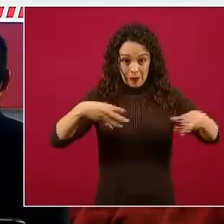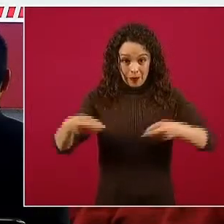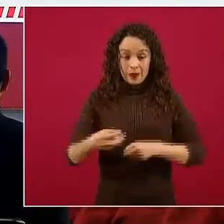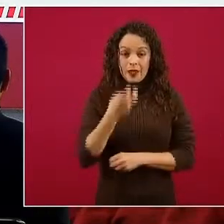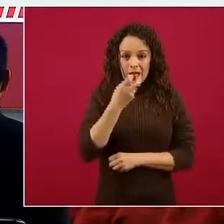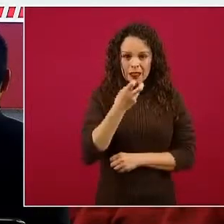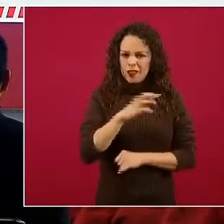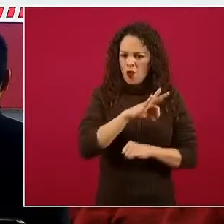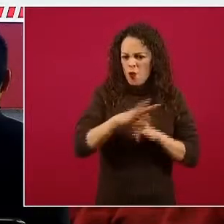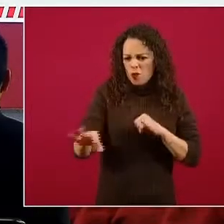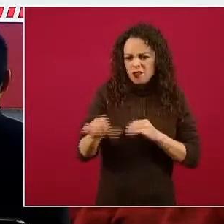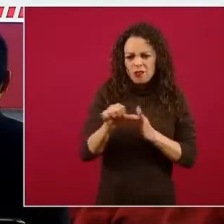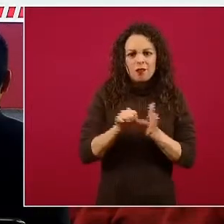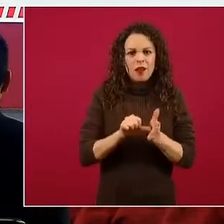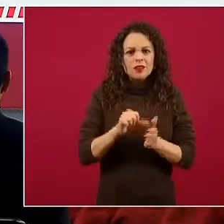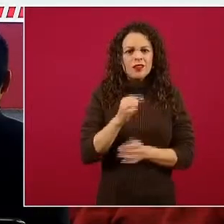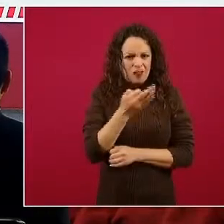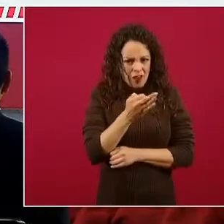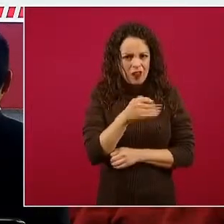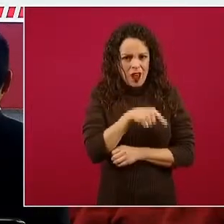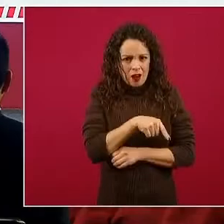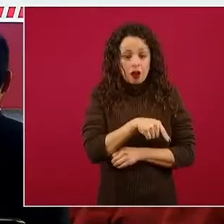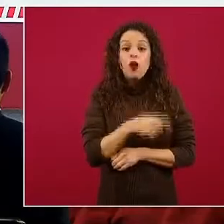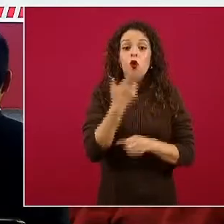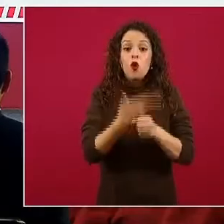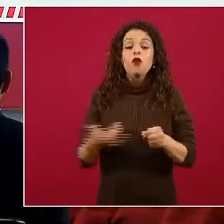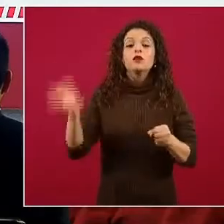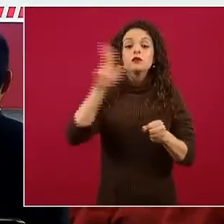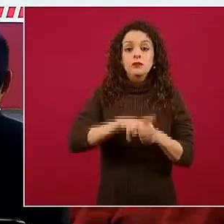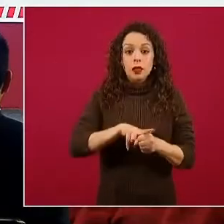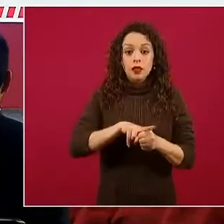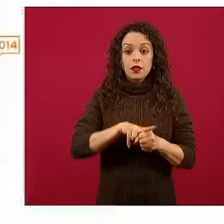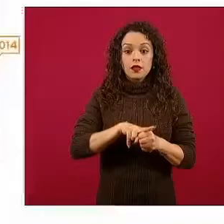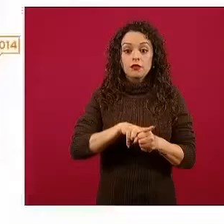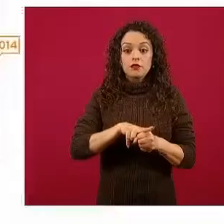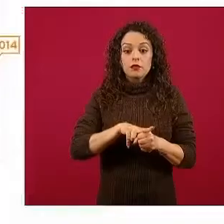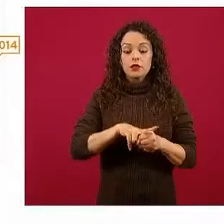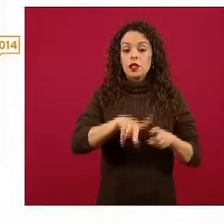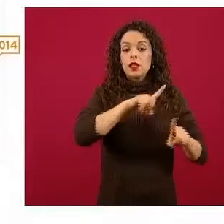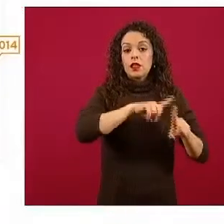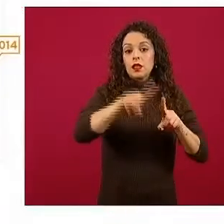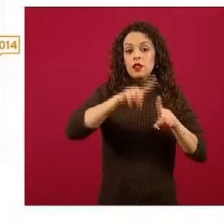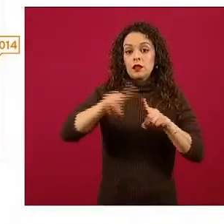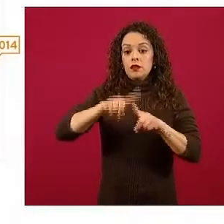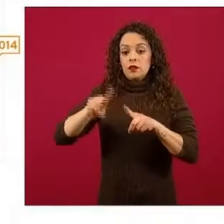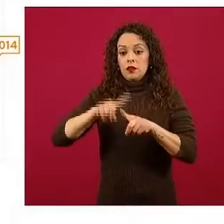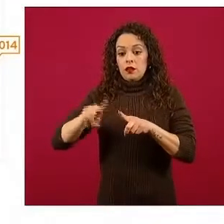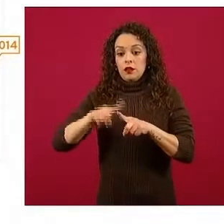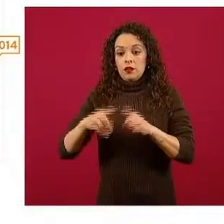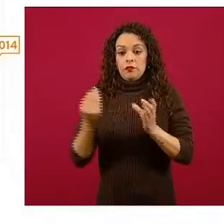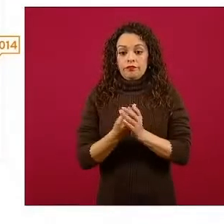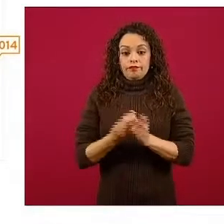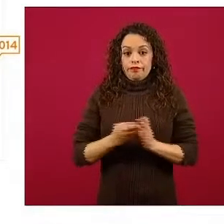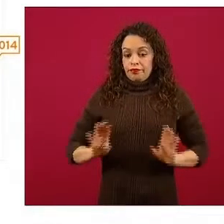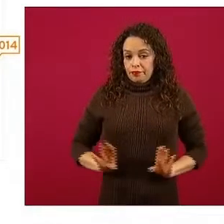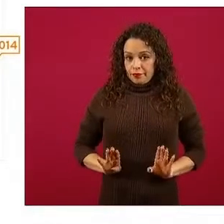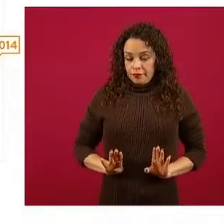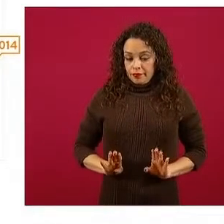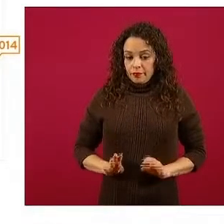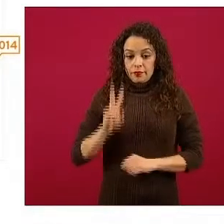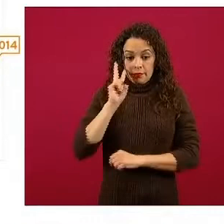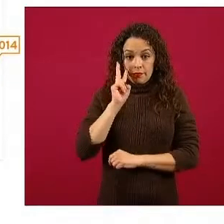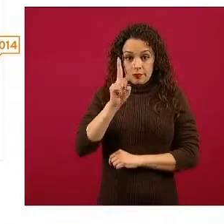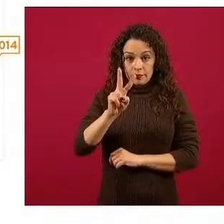finales de febrero, las hospitalizaciones en las distintas categorías. Tenemos